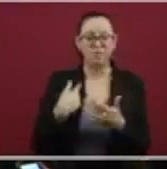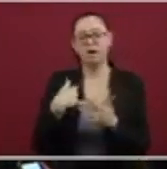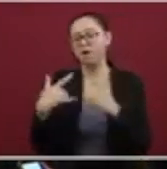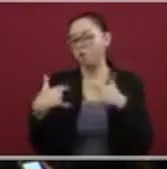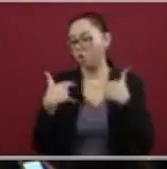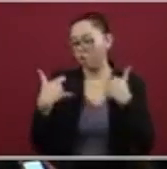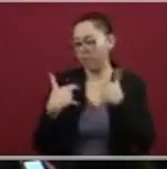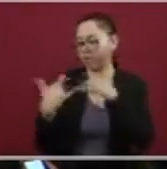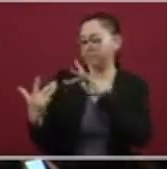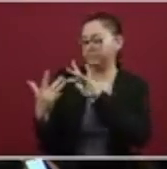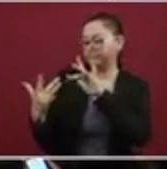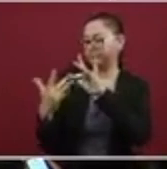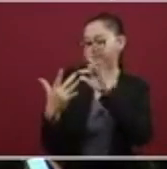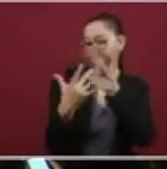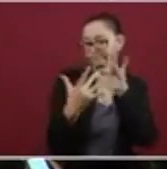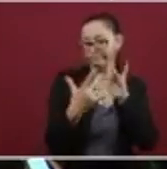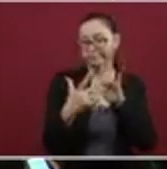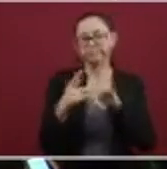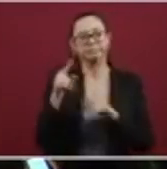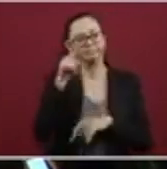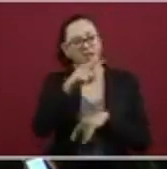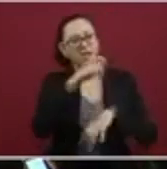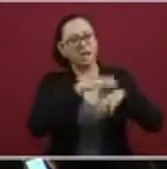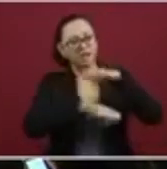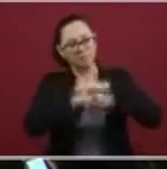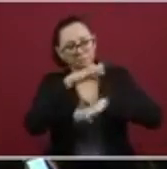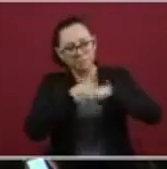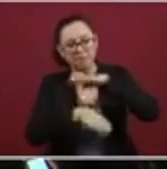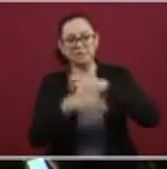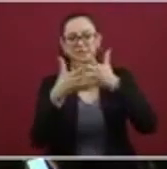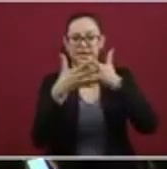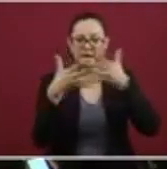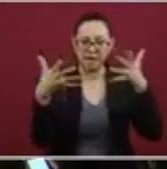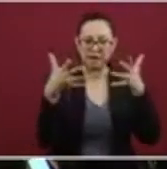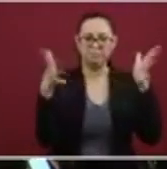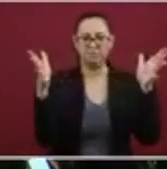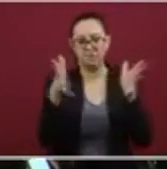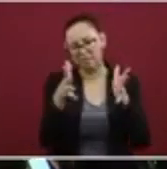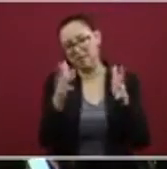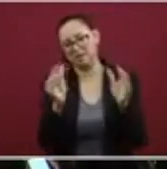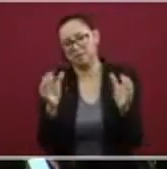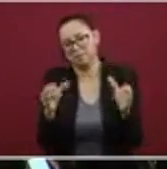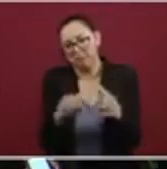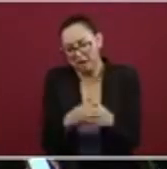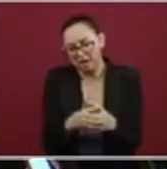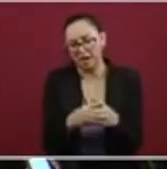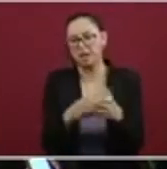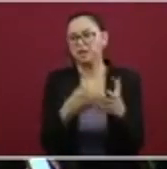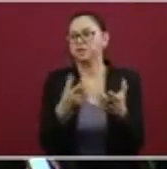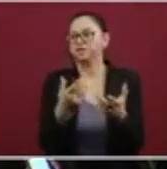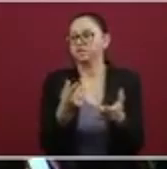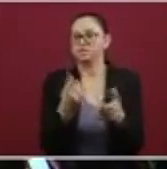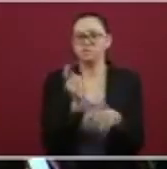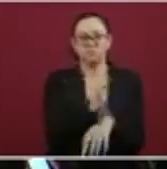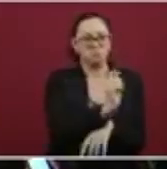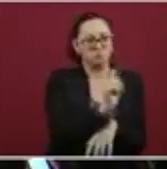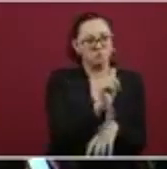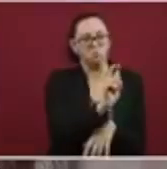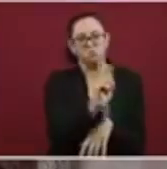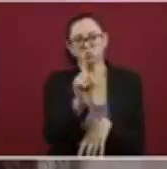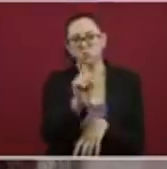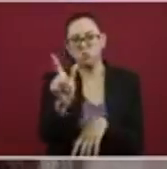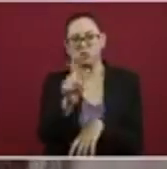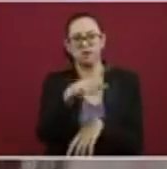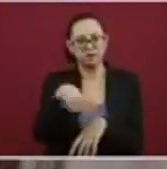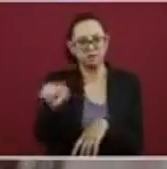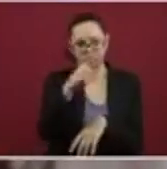a actividades productivas, a empresas grandes, medianas, pequeñas, con profesionistas o gente que